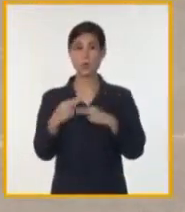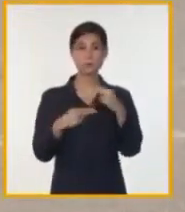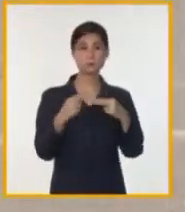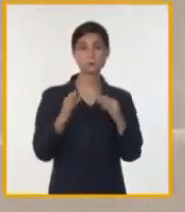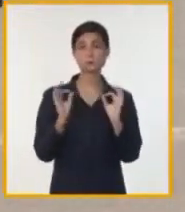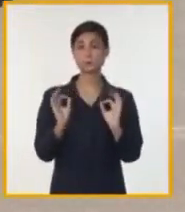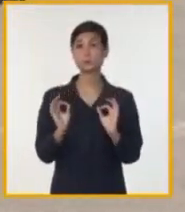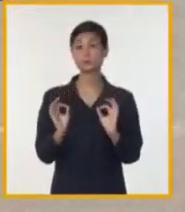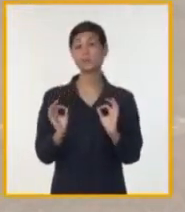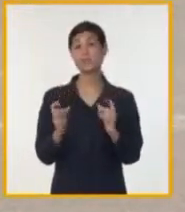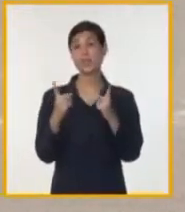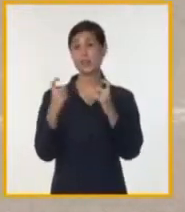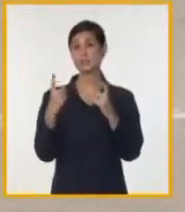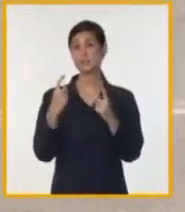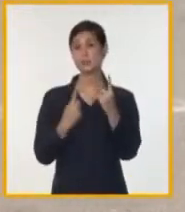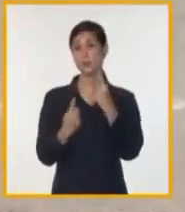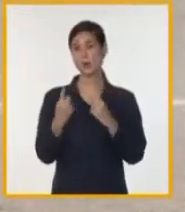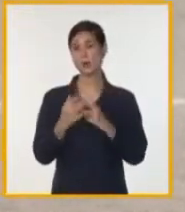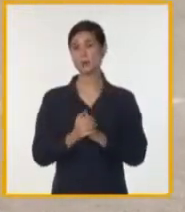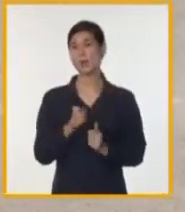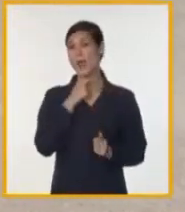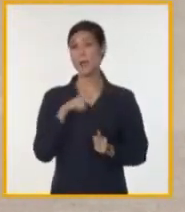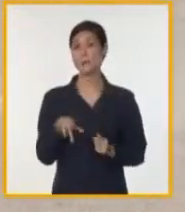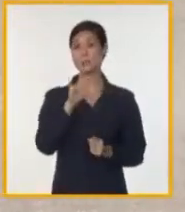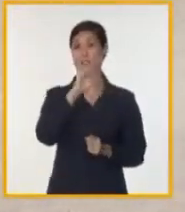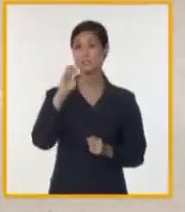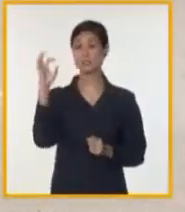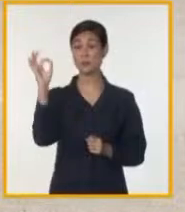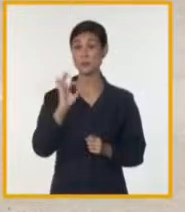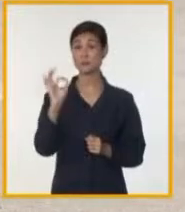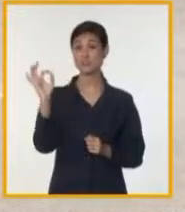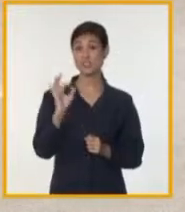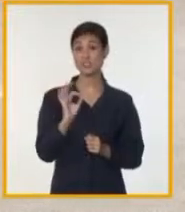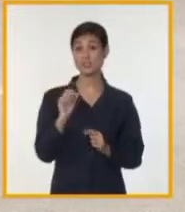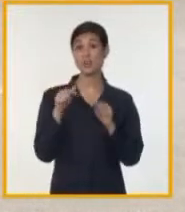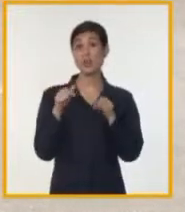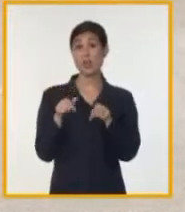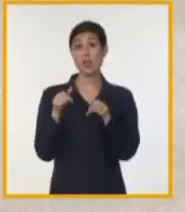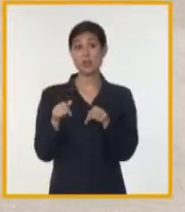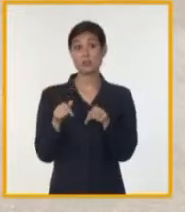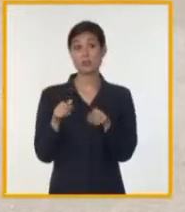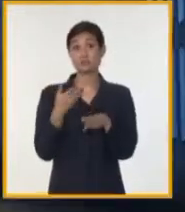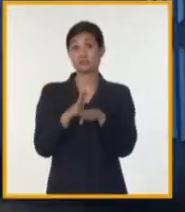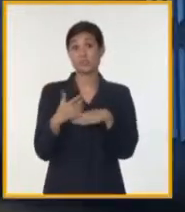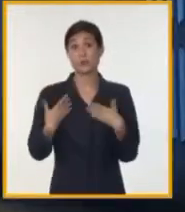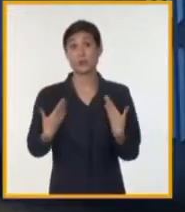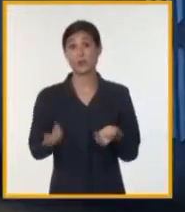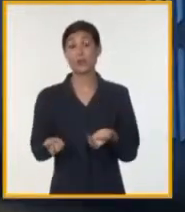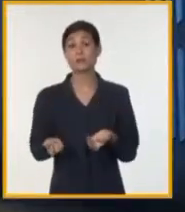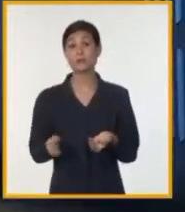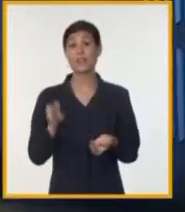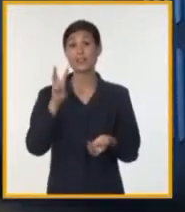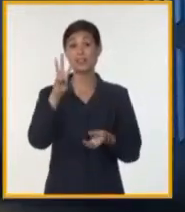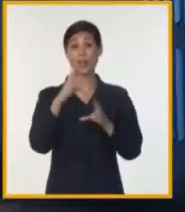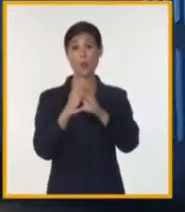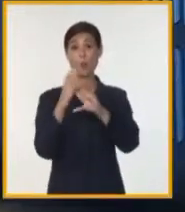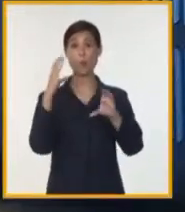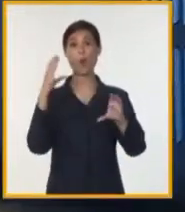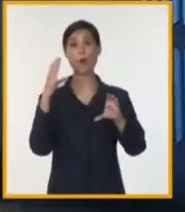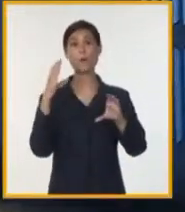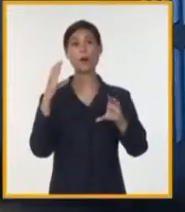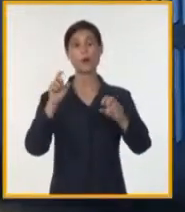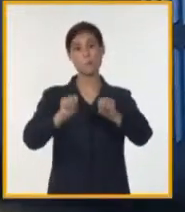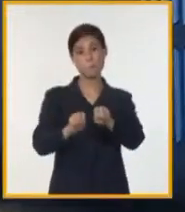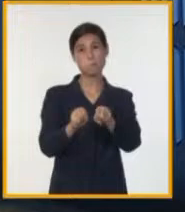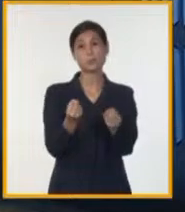coeficiente de disponibilidad técnica no sobrepasa el 60%, lo que significa que tenemos alrededor de unos 203 ómnibus que permanecen rotos. Nos afecta